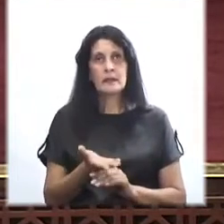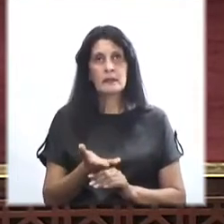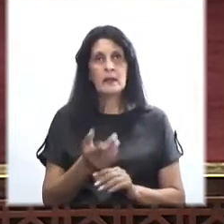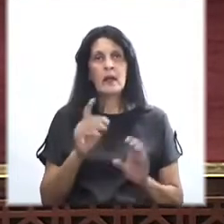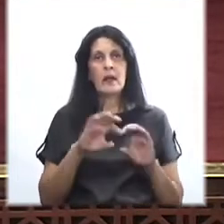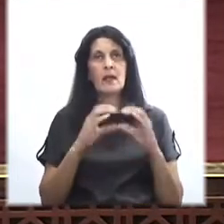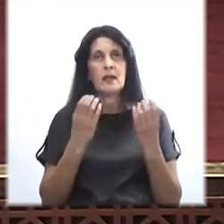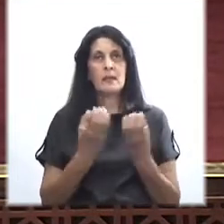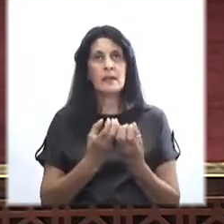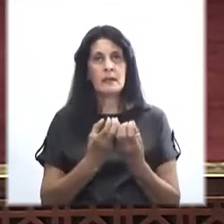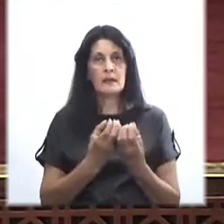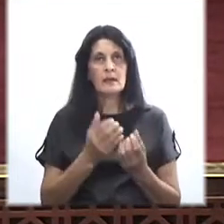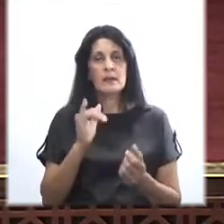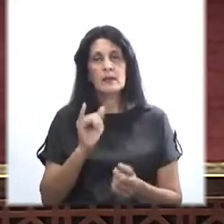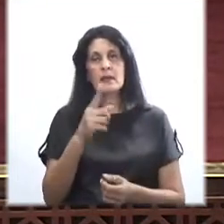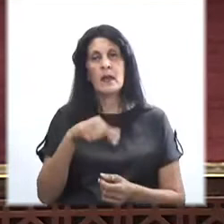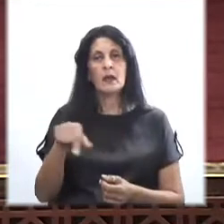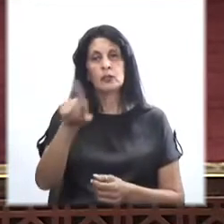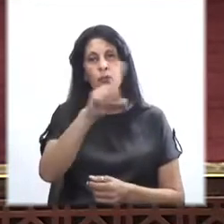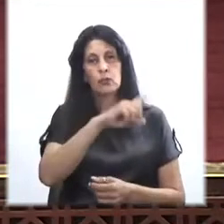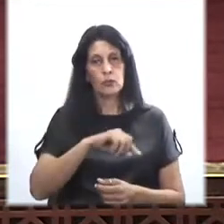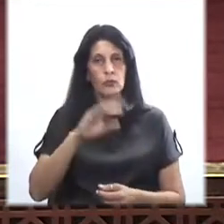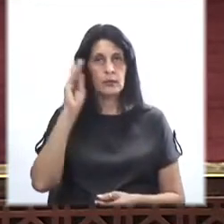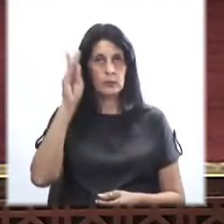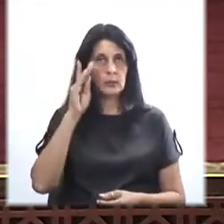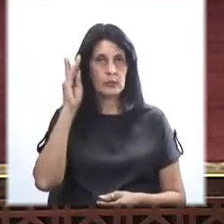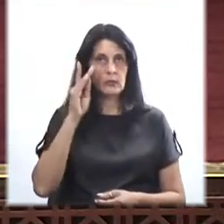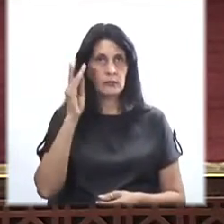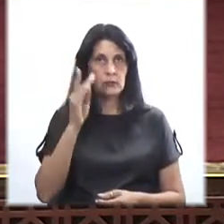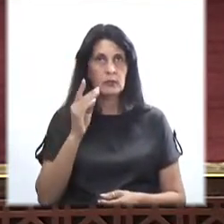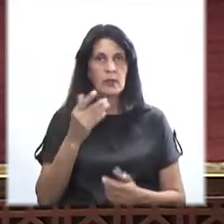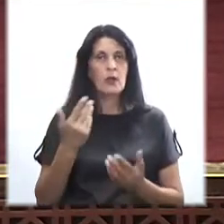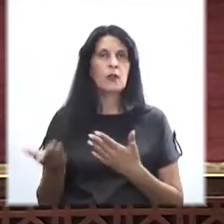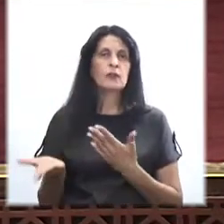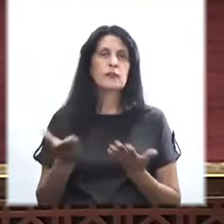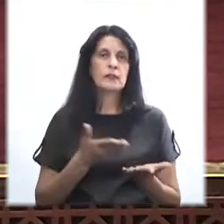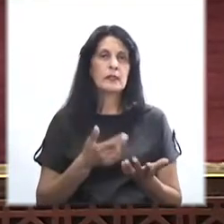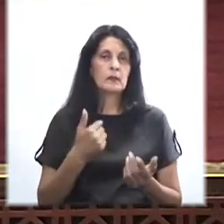Cámara y a todo el resto de los legisladores, los